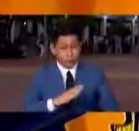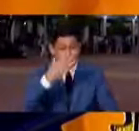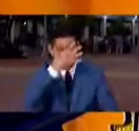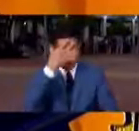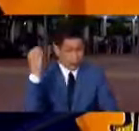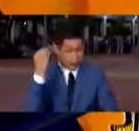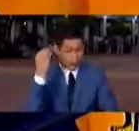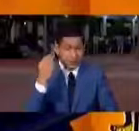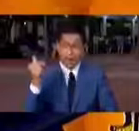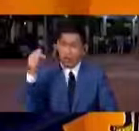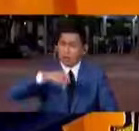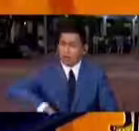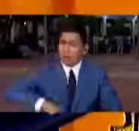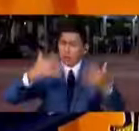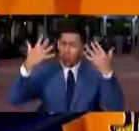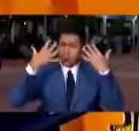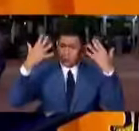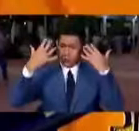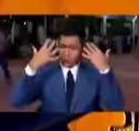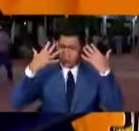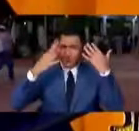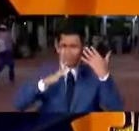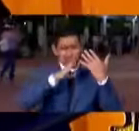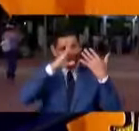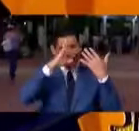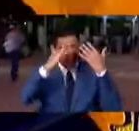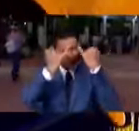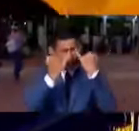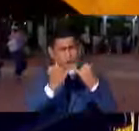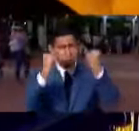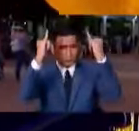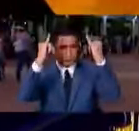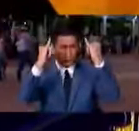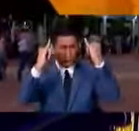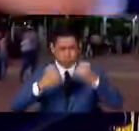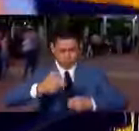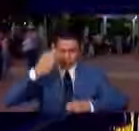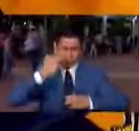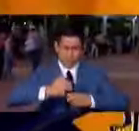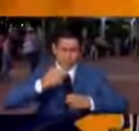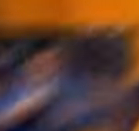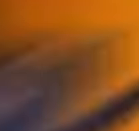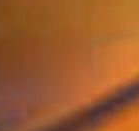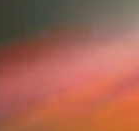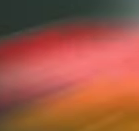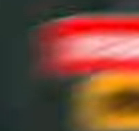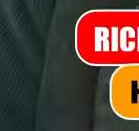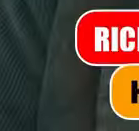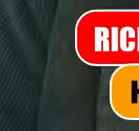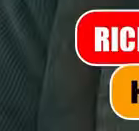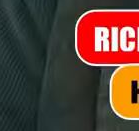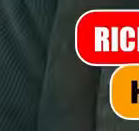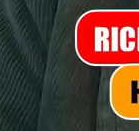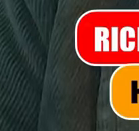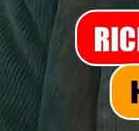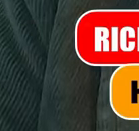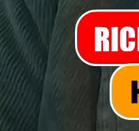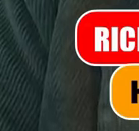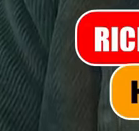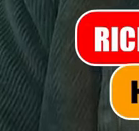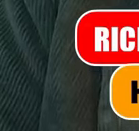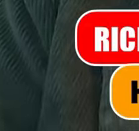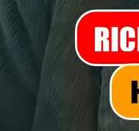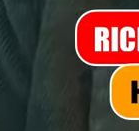que el guayaquileño es altivo, autosuficiente y arrecho. ¡Que viva Guayaquil! Ambas ceremonias que